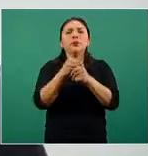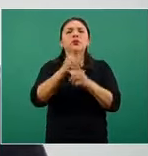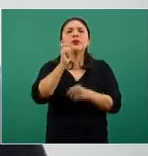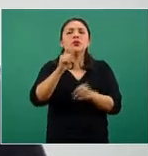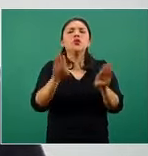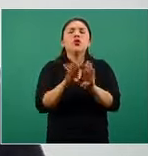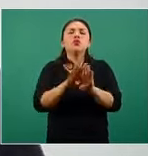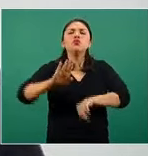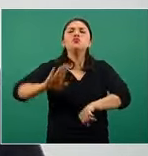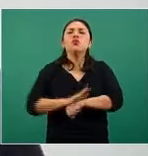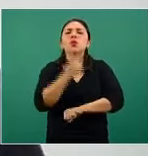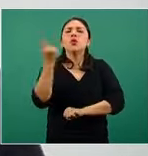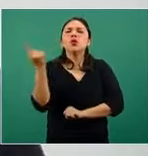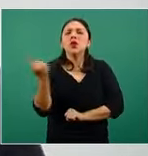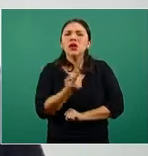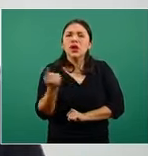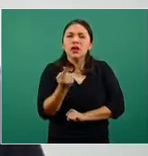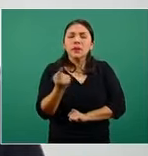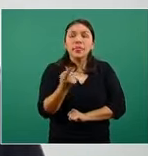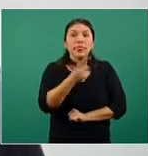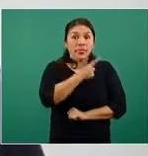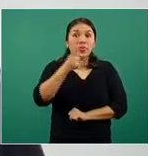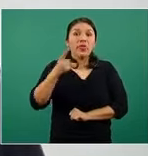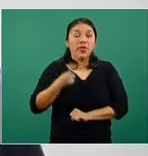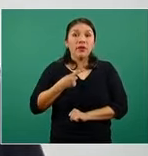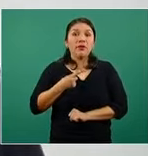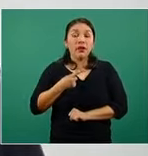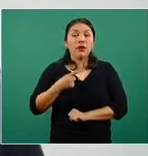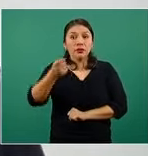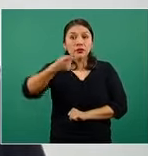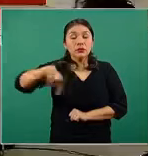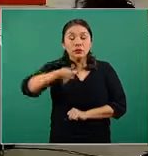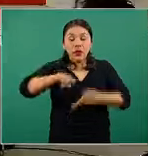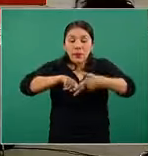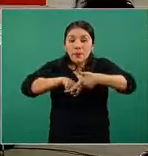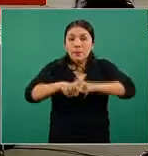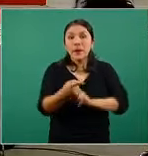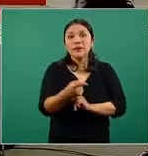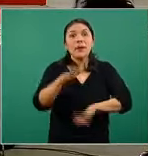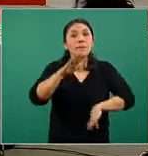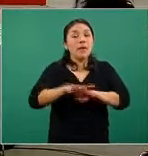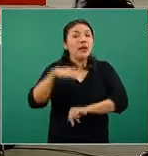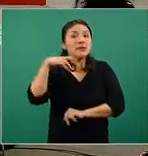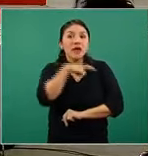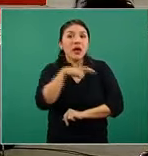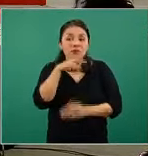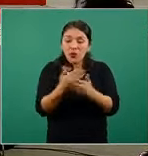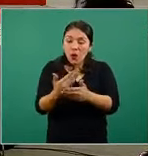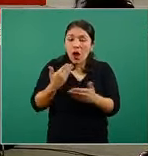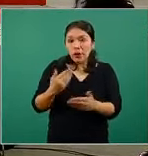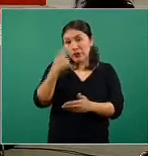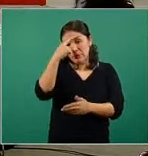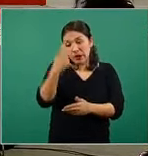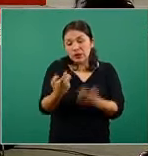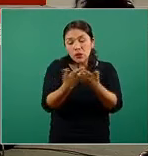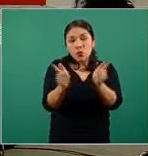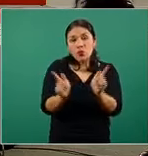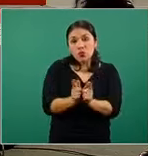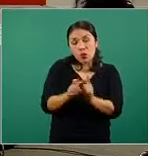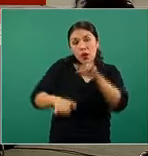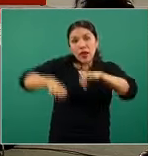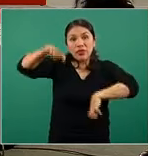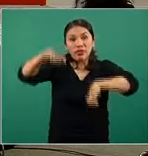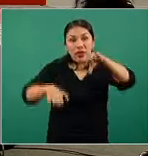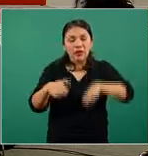el por qué en su momento se debe de iniciar lo más oportunamente posible con este grupo de